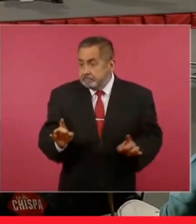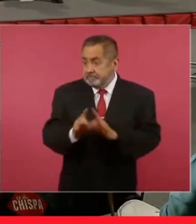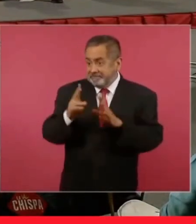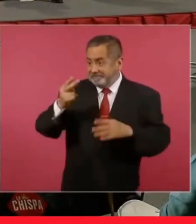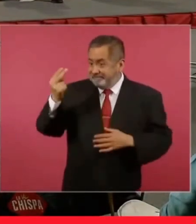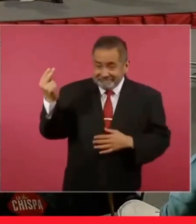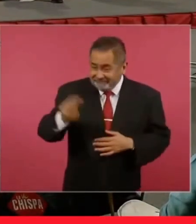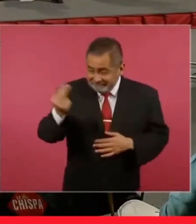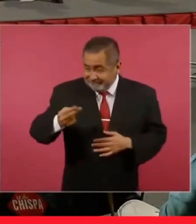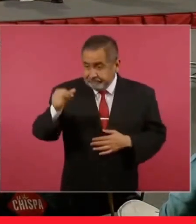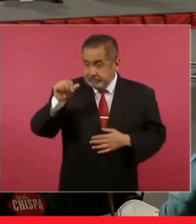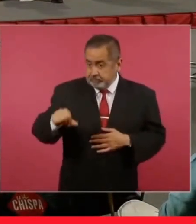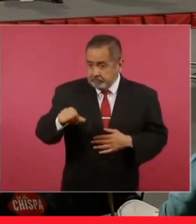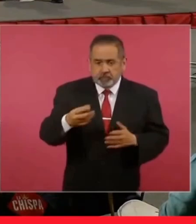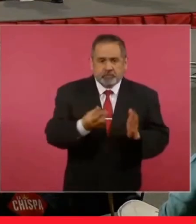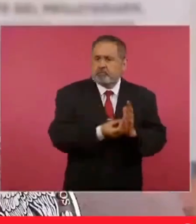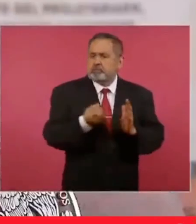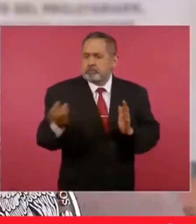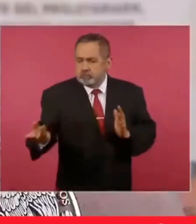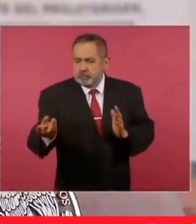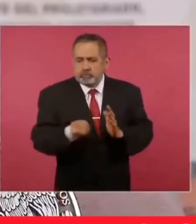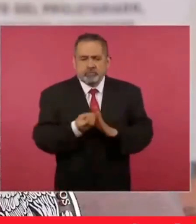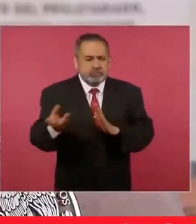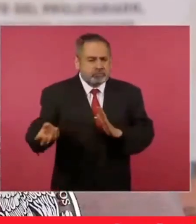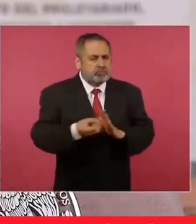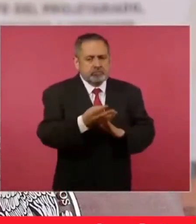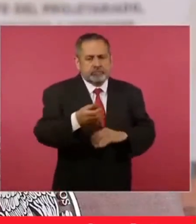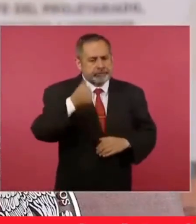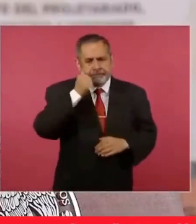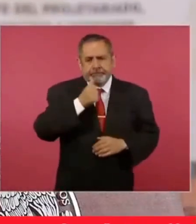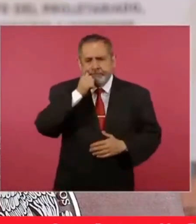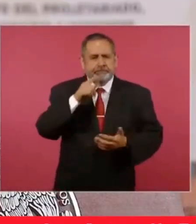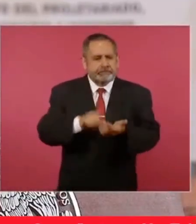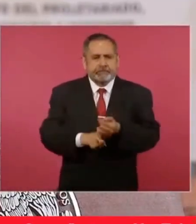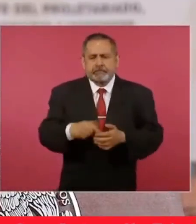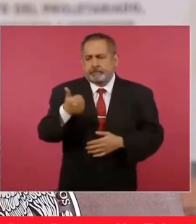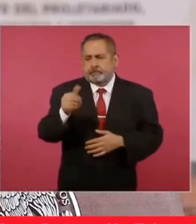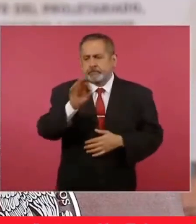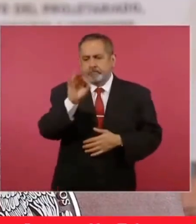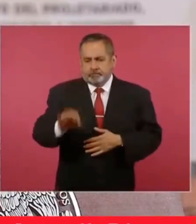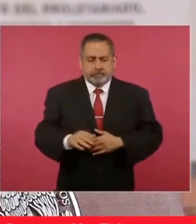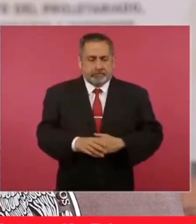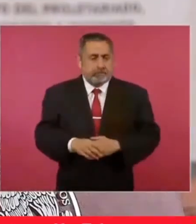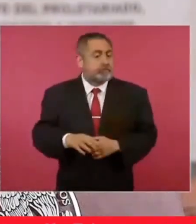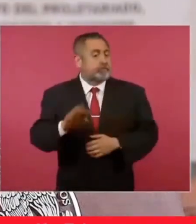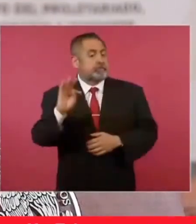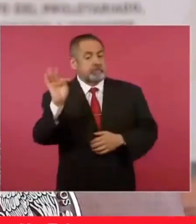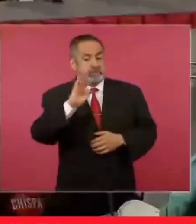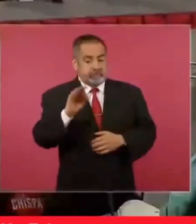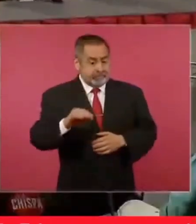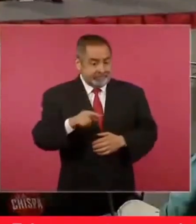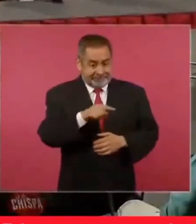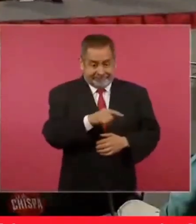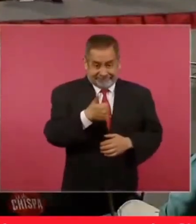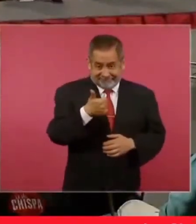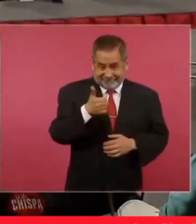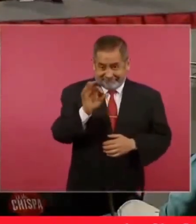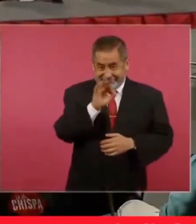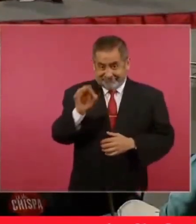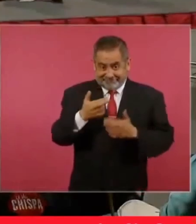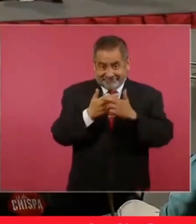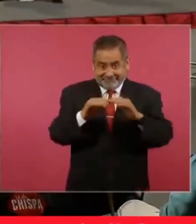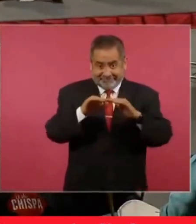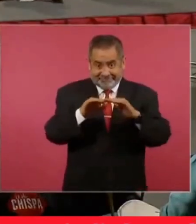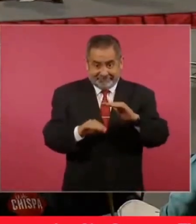demanda. Ese 6% siempre lo mantenemos. Si baja de ese 6%, es una de las